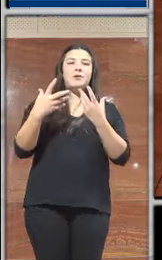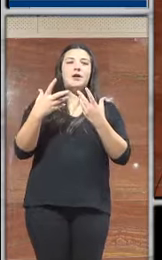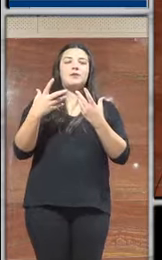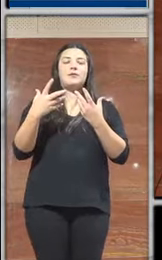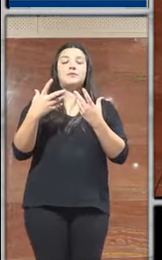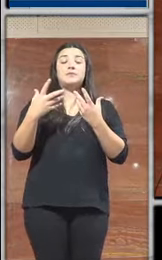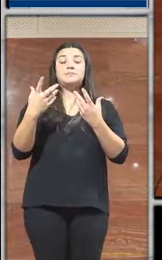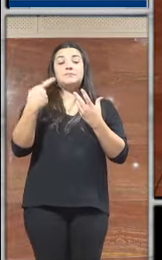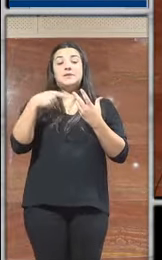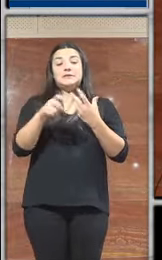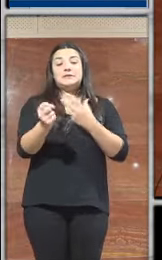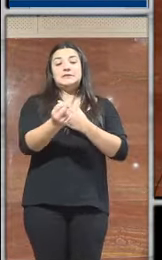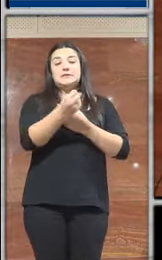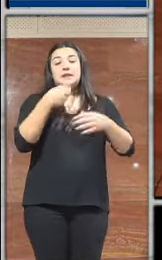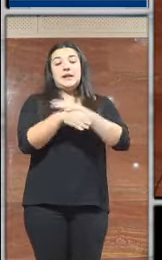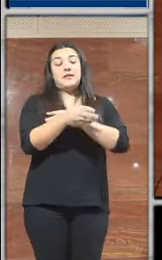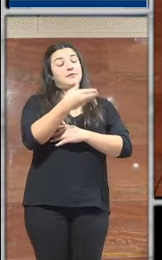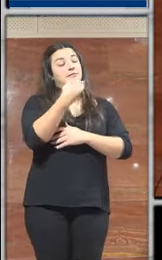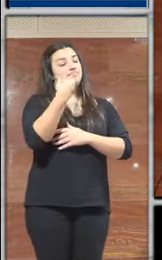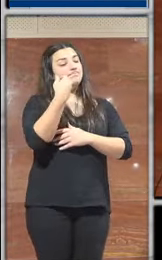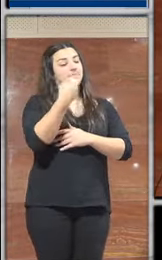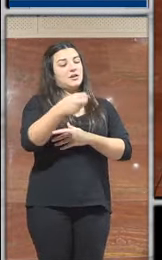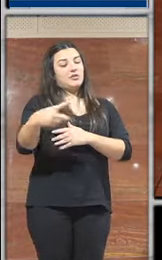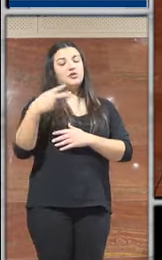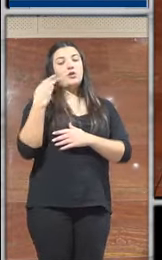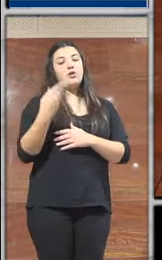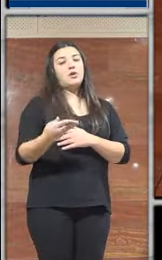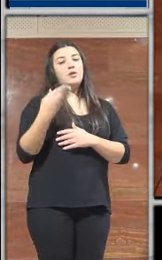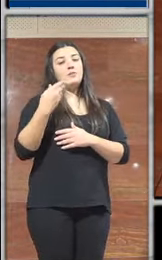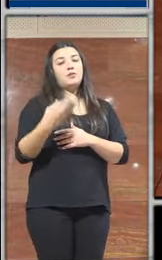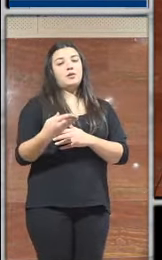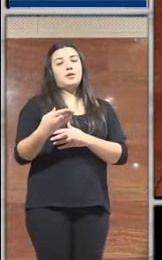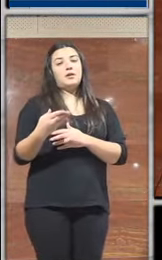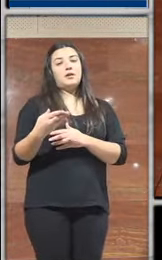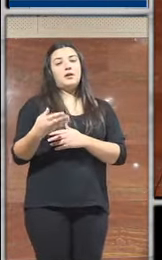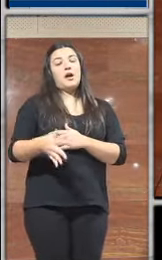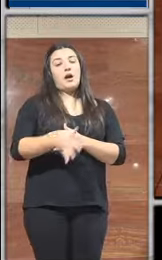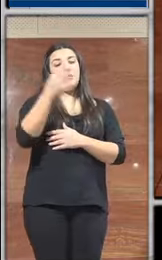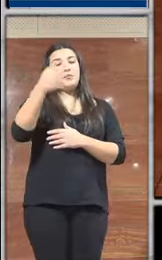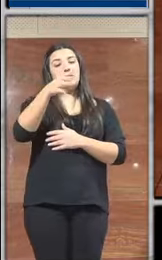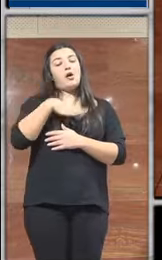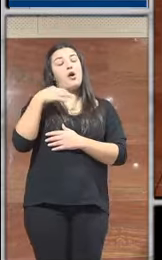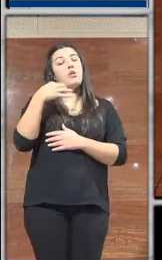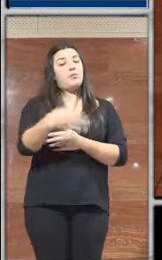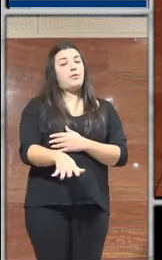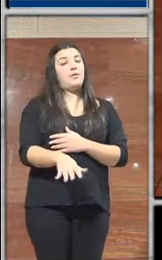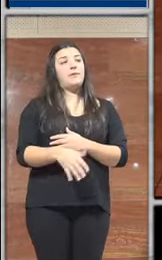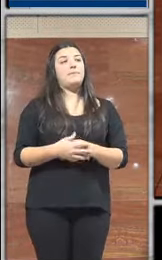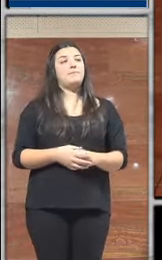muy potente, muy valorable y además completamente viable. Así que, si me dejáis, lo apunto.